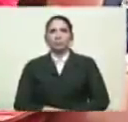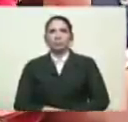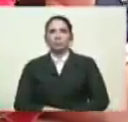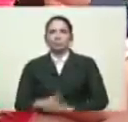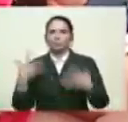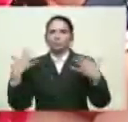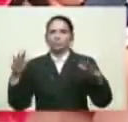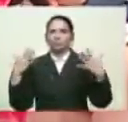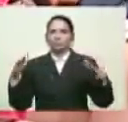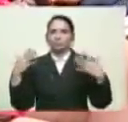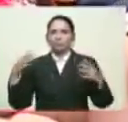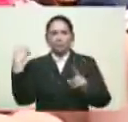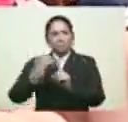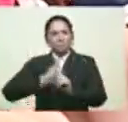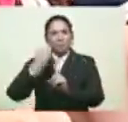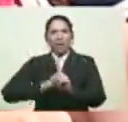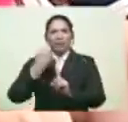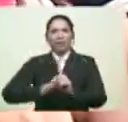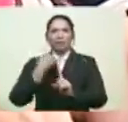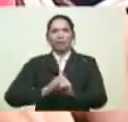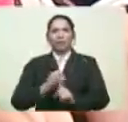Son las batallas del hoy.